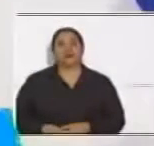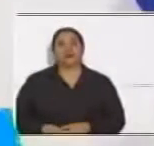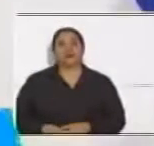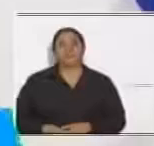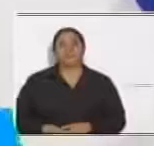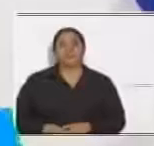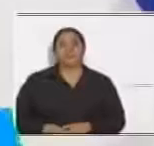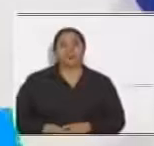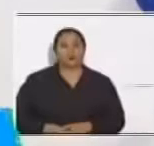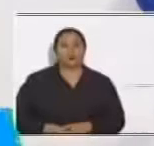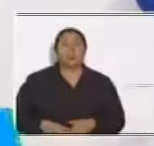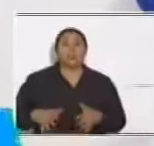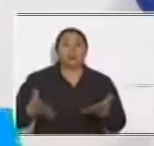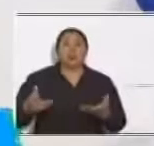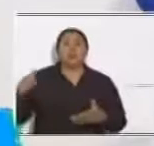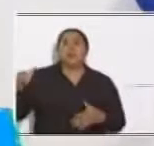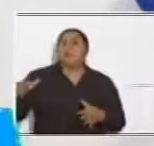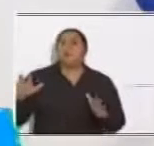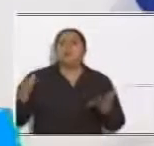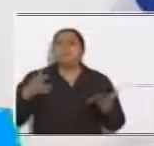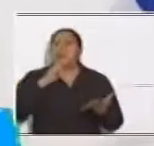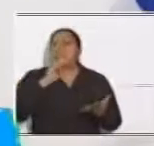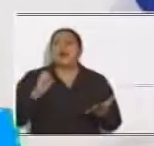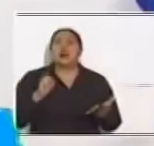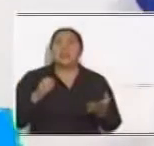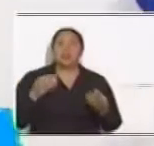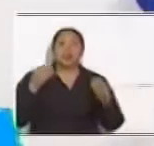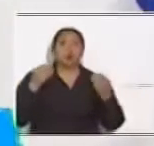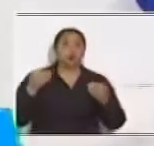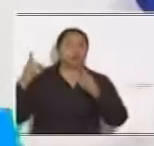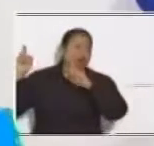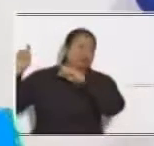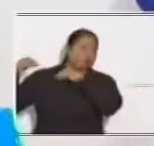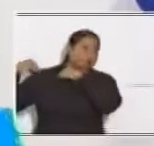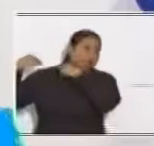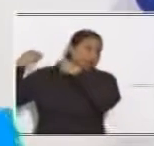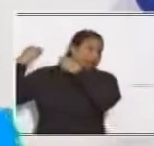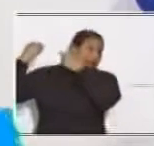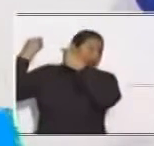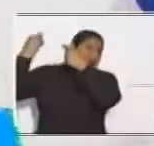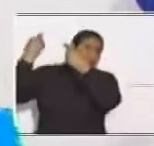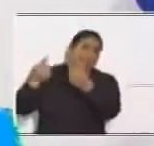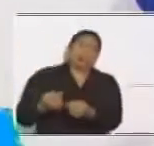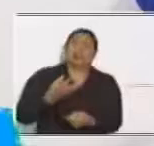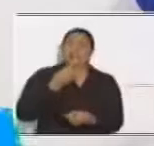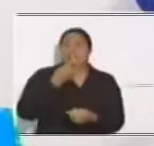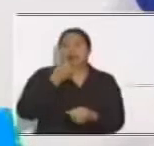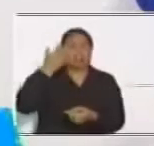La trigonometría es antigua, más o menos